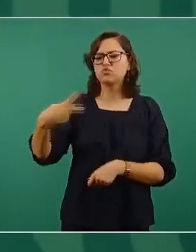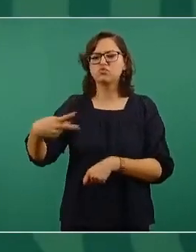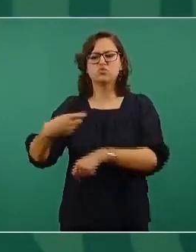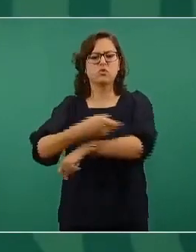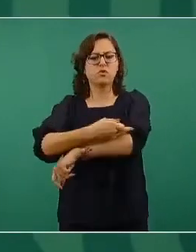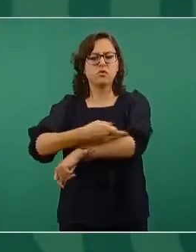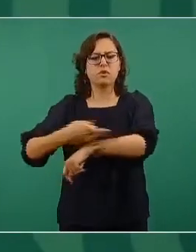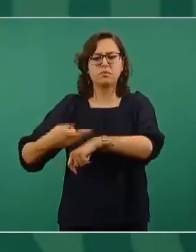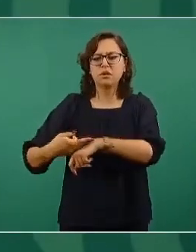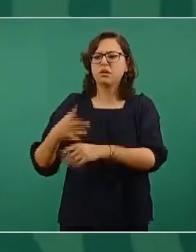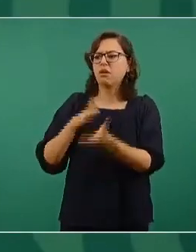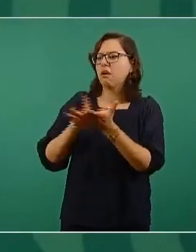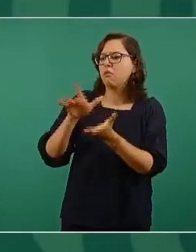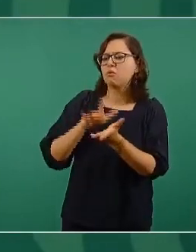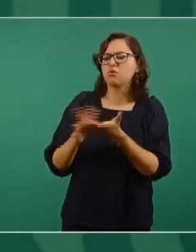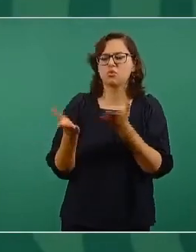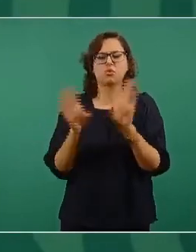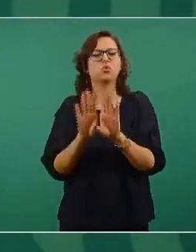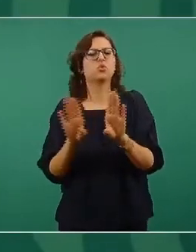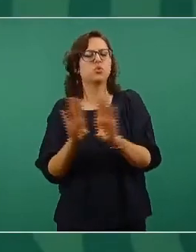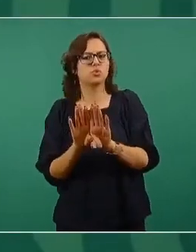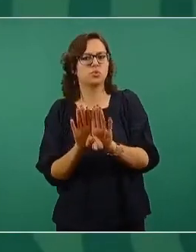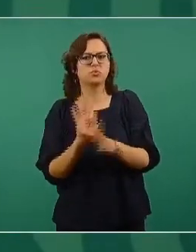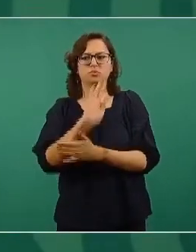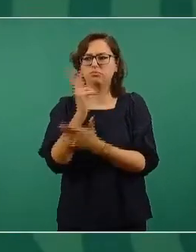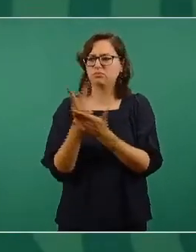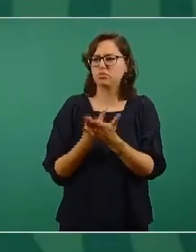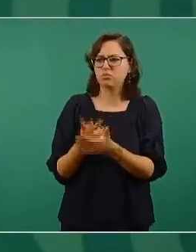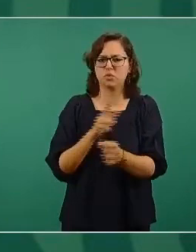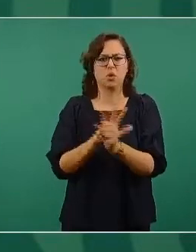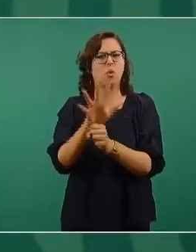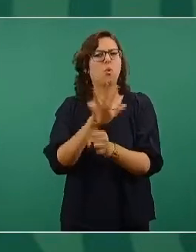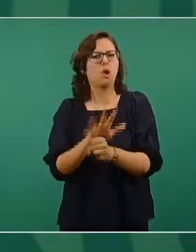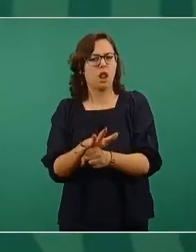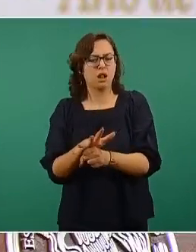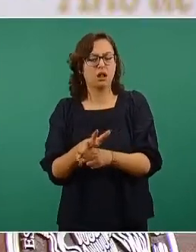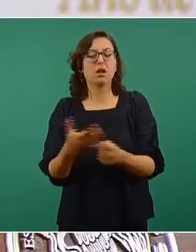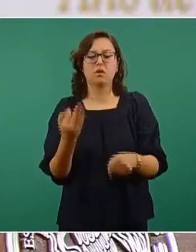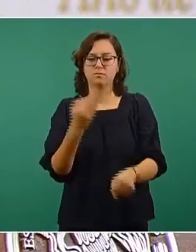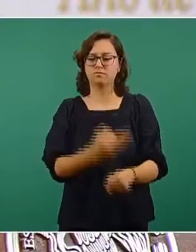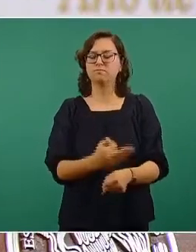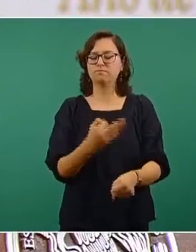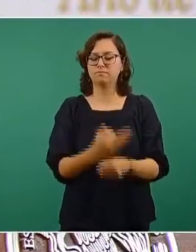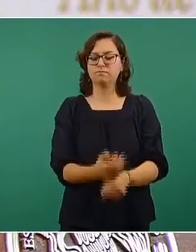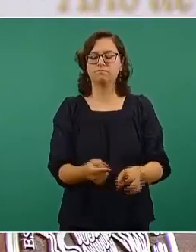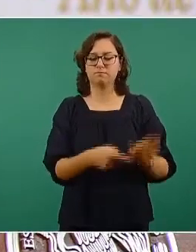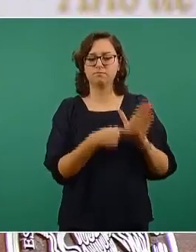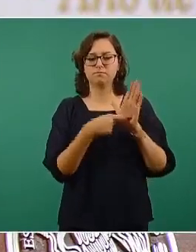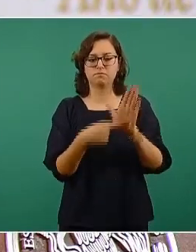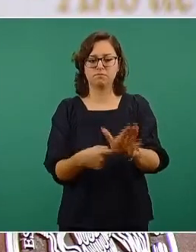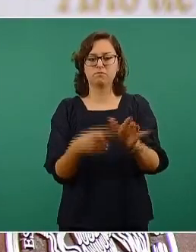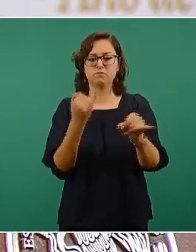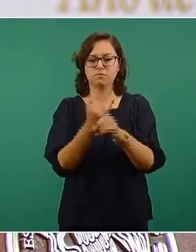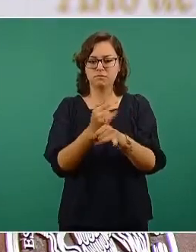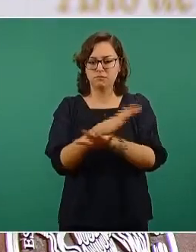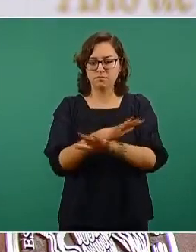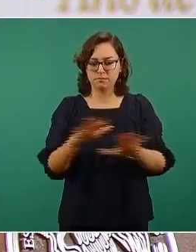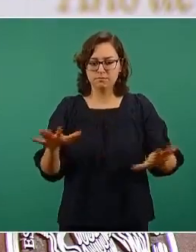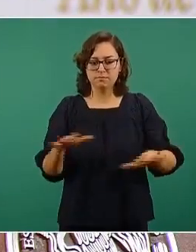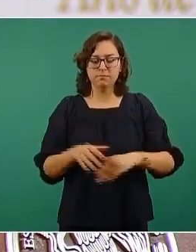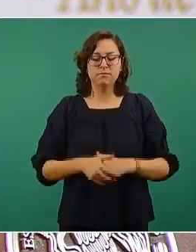fallecidos por COVID. ¿Se acuerdan ustedes que hay un programa? Entonces vamos a informar sobre